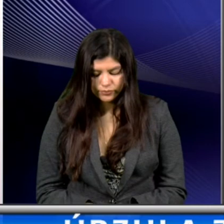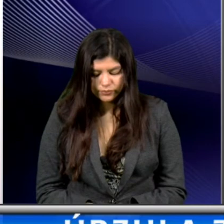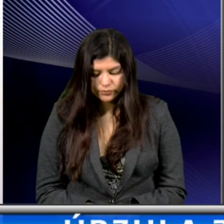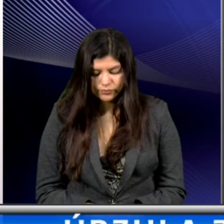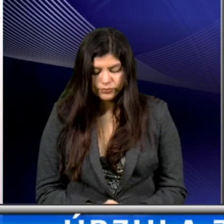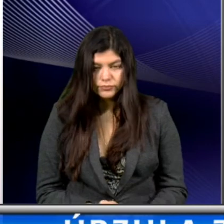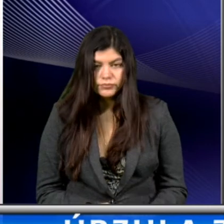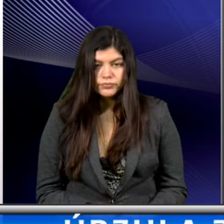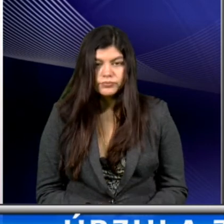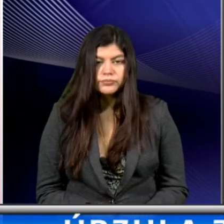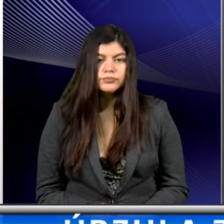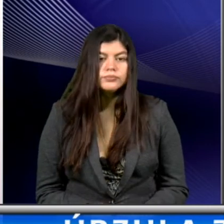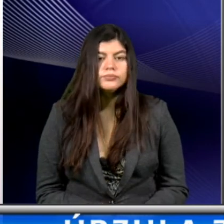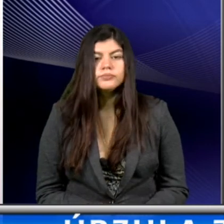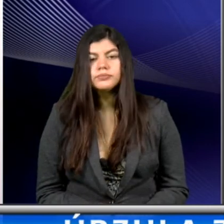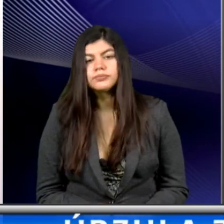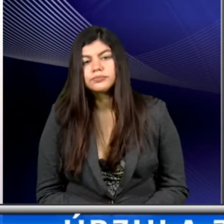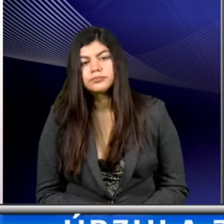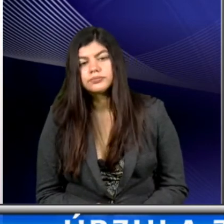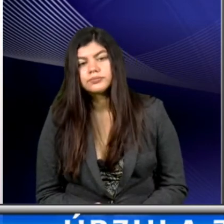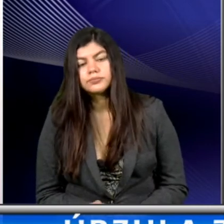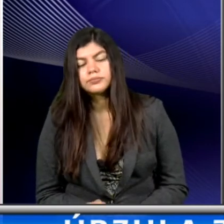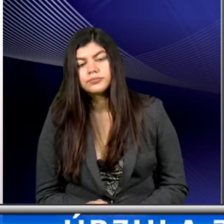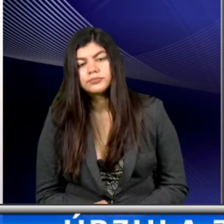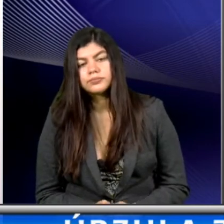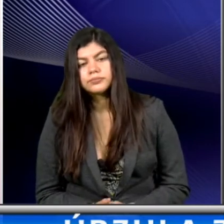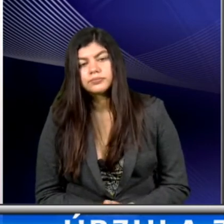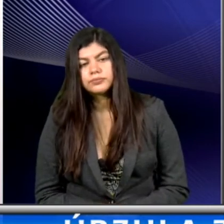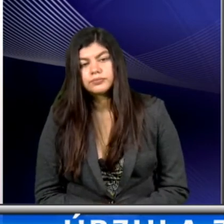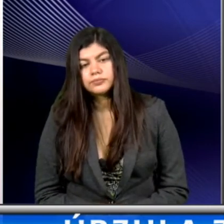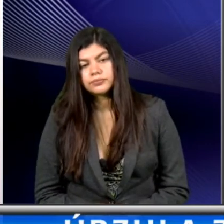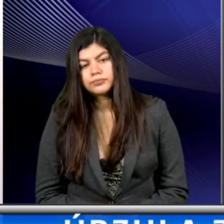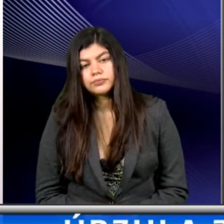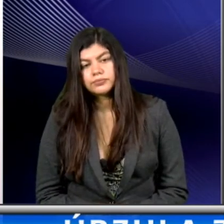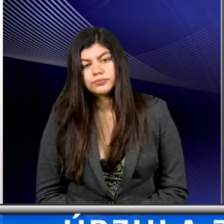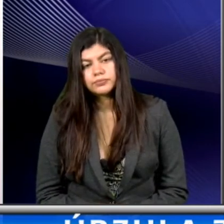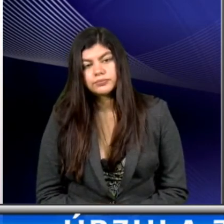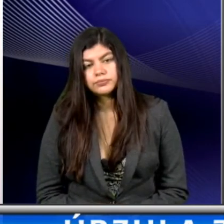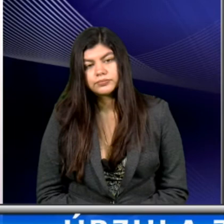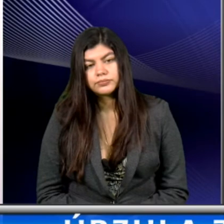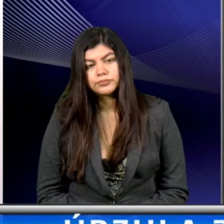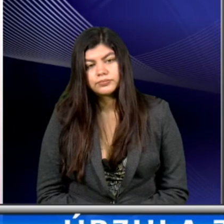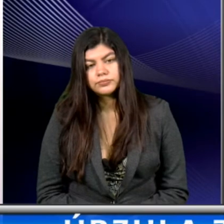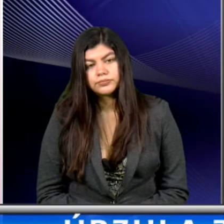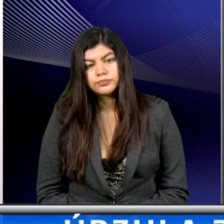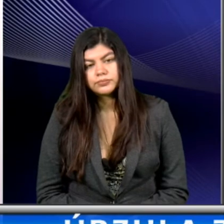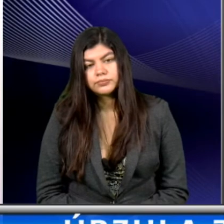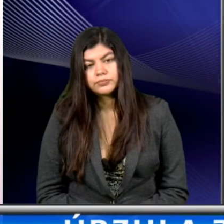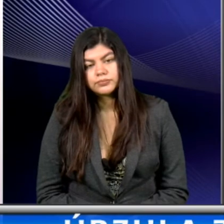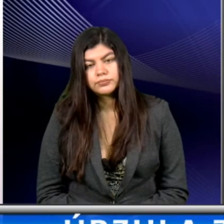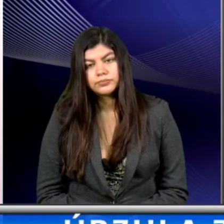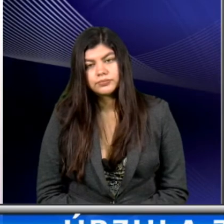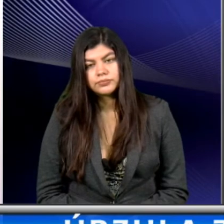hay un círculo familiar que fortalece esta conducta de consumo, que muchas veces